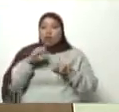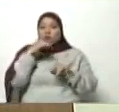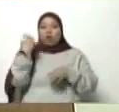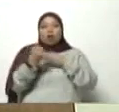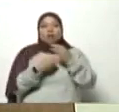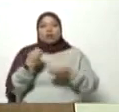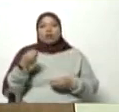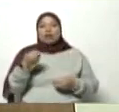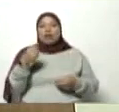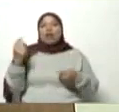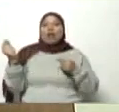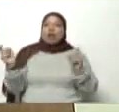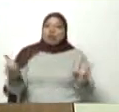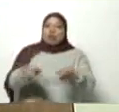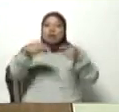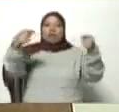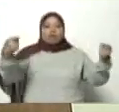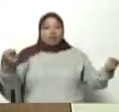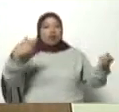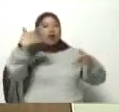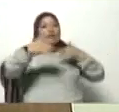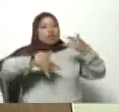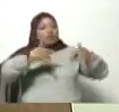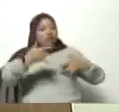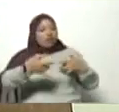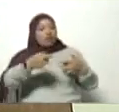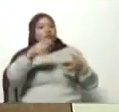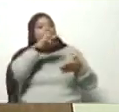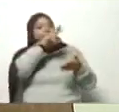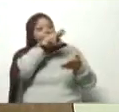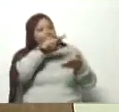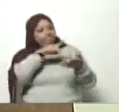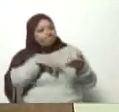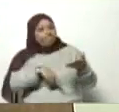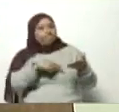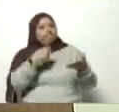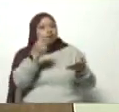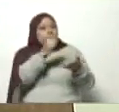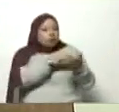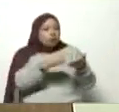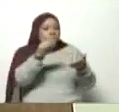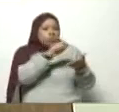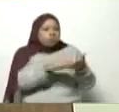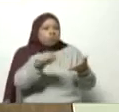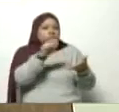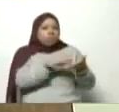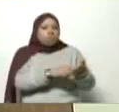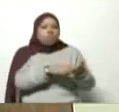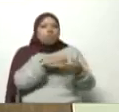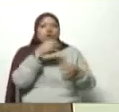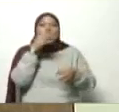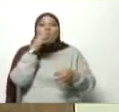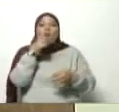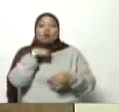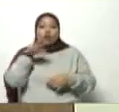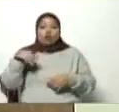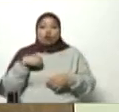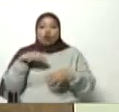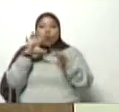haciendo, el diario de las actividades, porque esa es nuestra historia. Esa historia no nos va a contar nosotros, tenemos que contarla nosotros